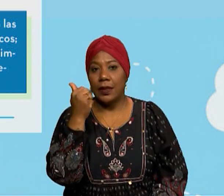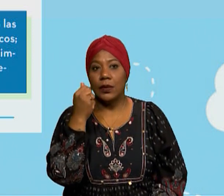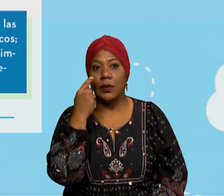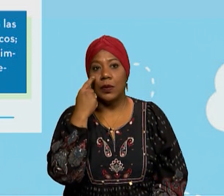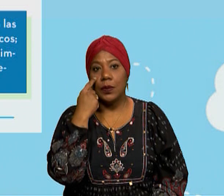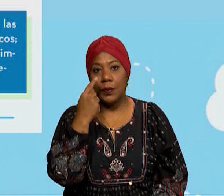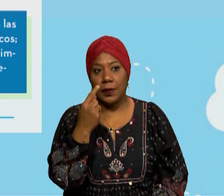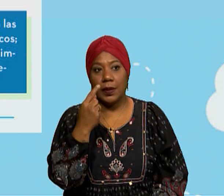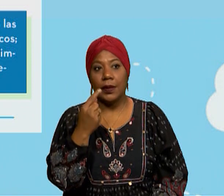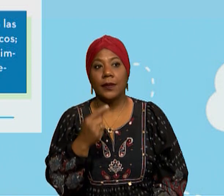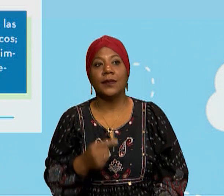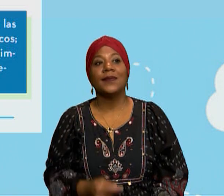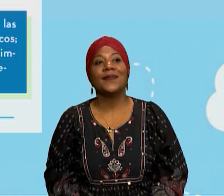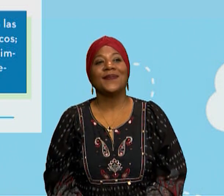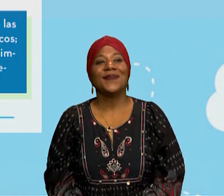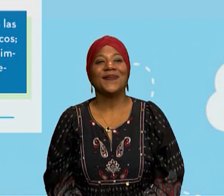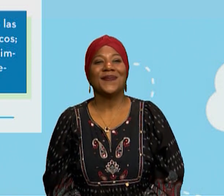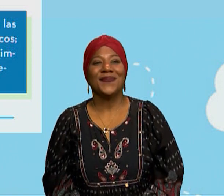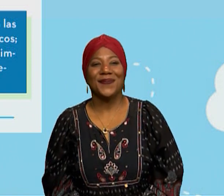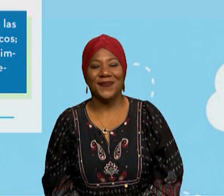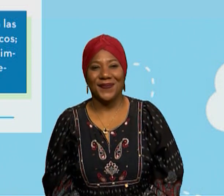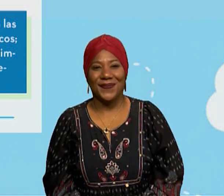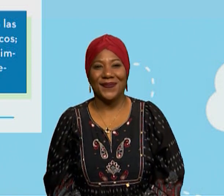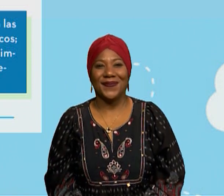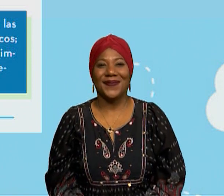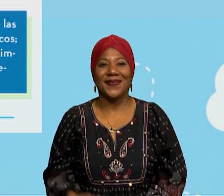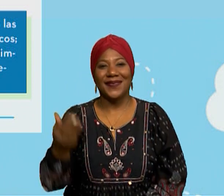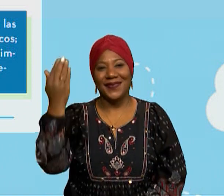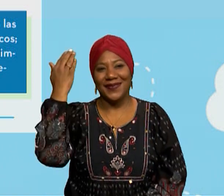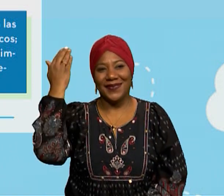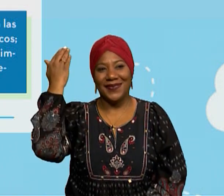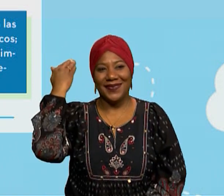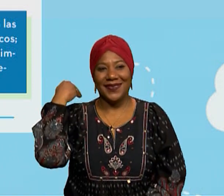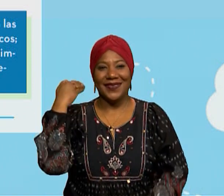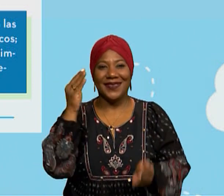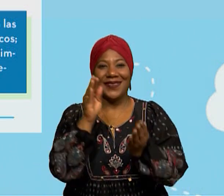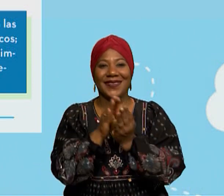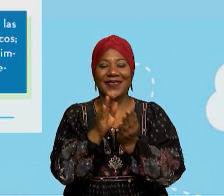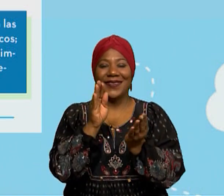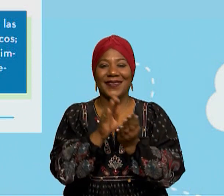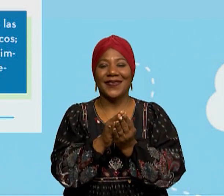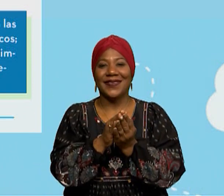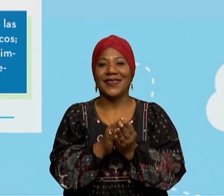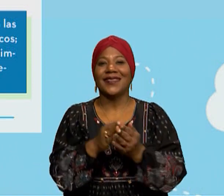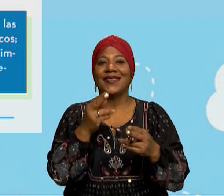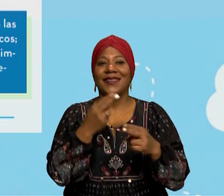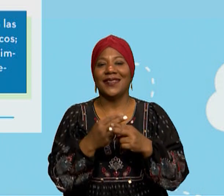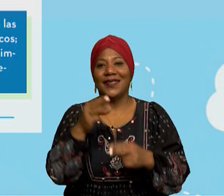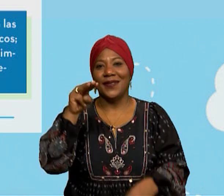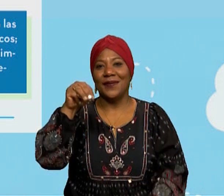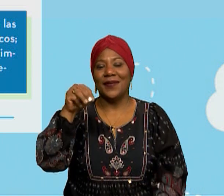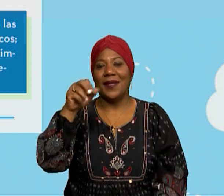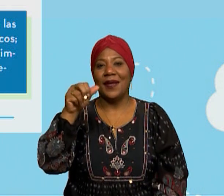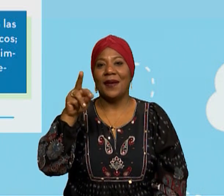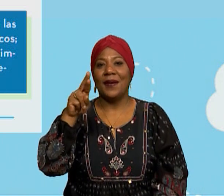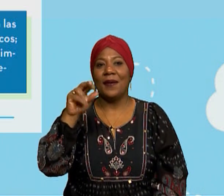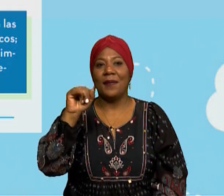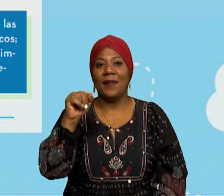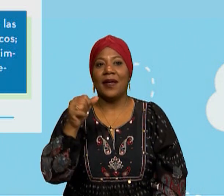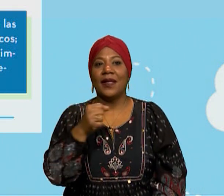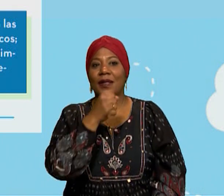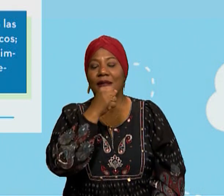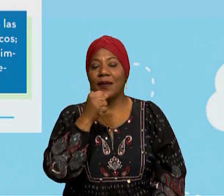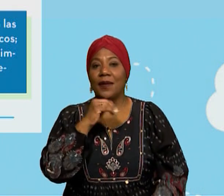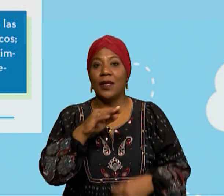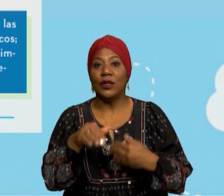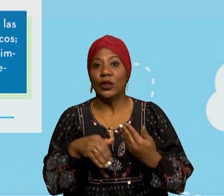inicio, al desarrollo o al final. Había una vez un sapito llamado Mario que cantaba alegre todas las